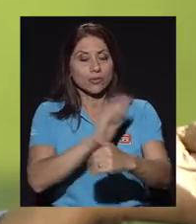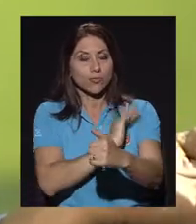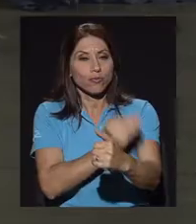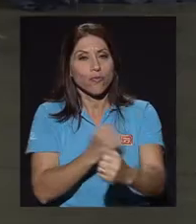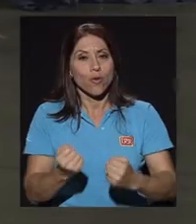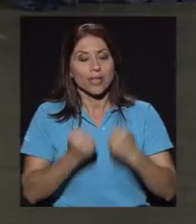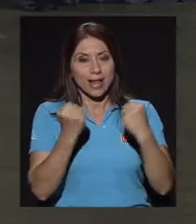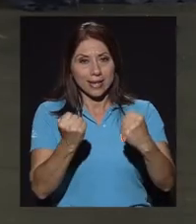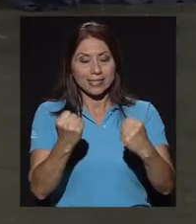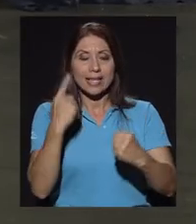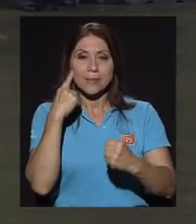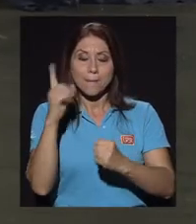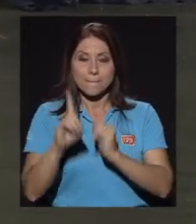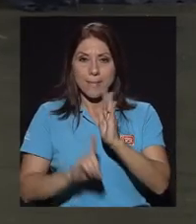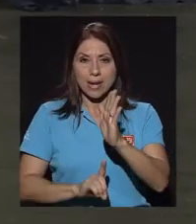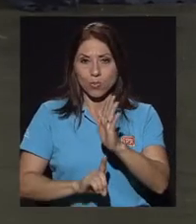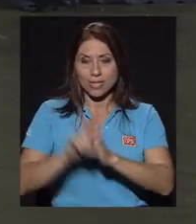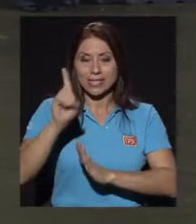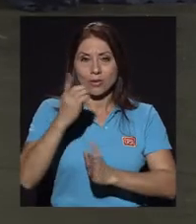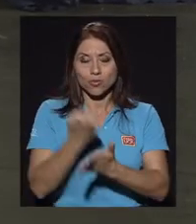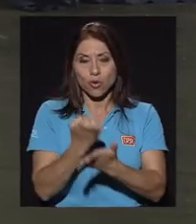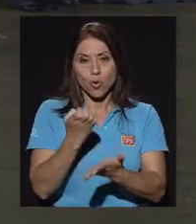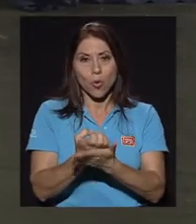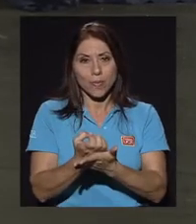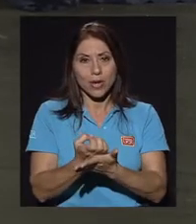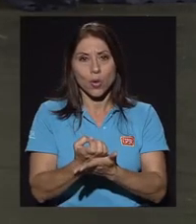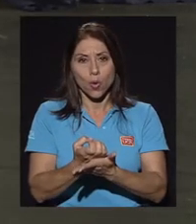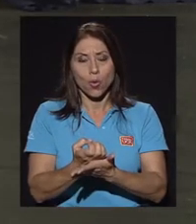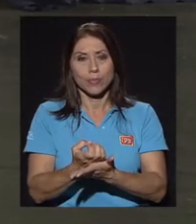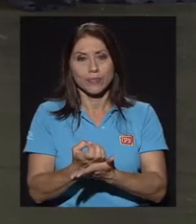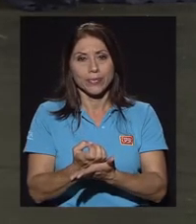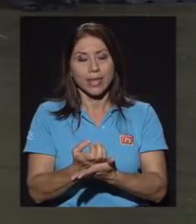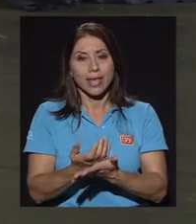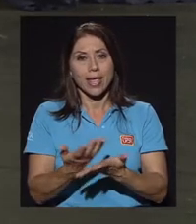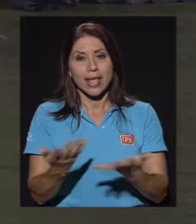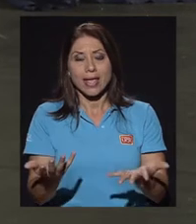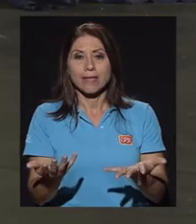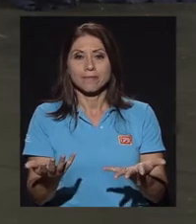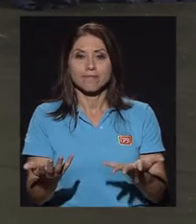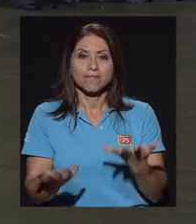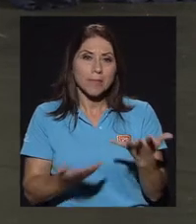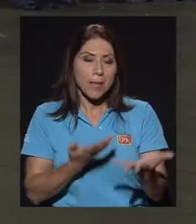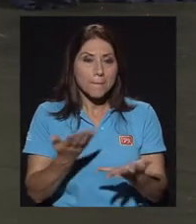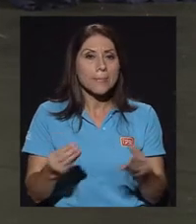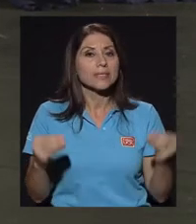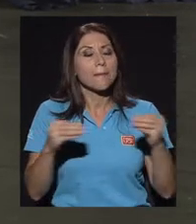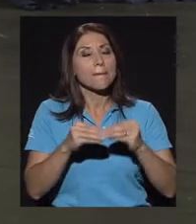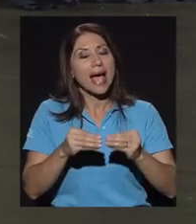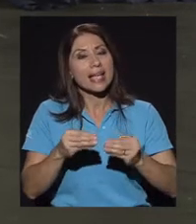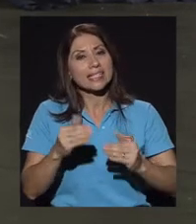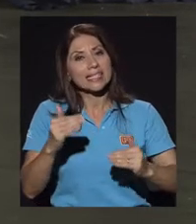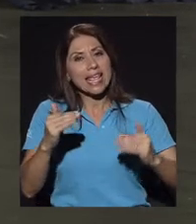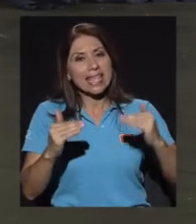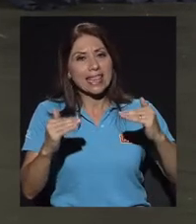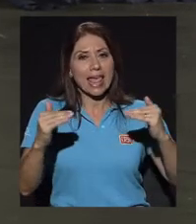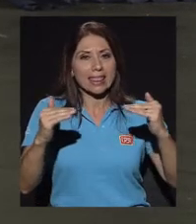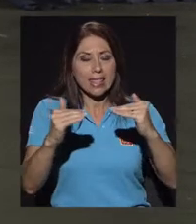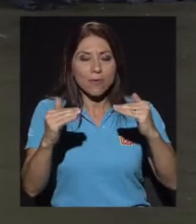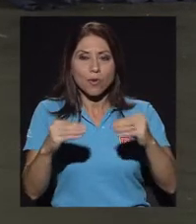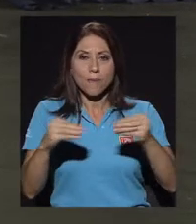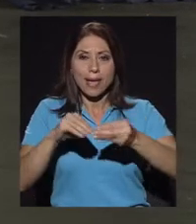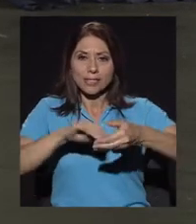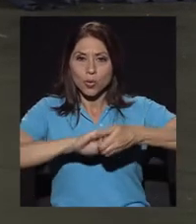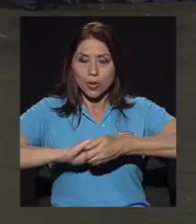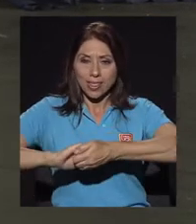fortalezas para un desarrollo económico digamos que más equitativo y